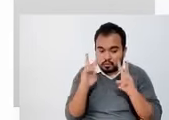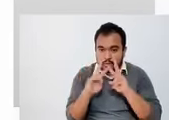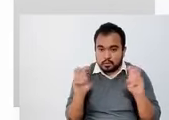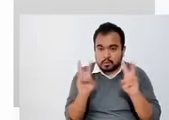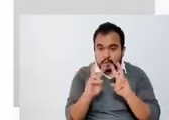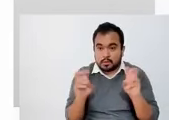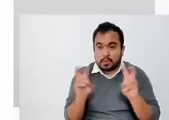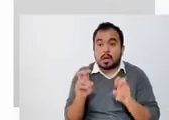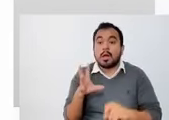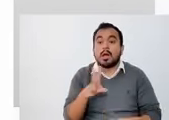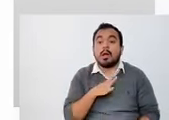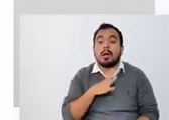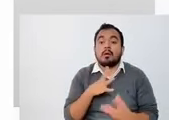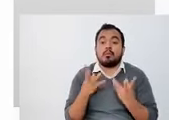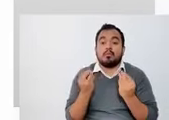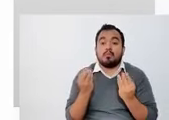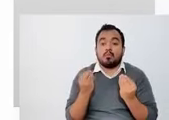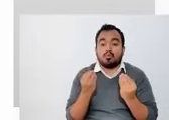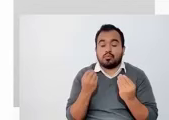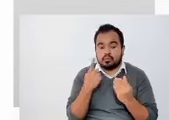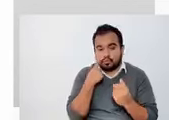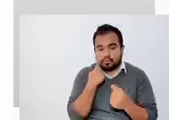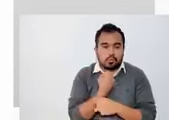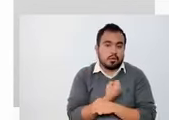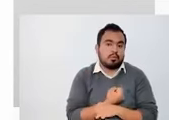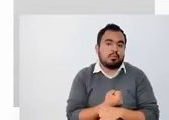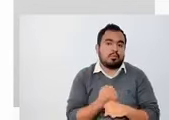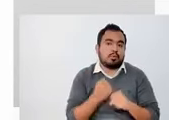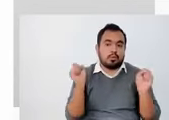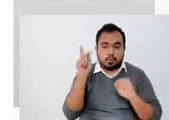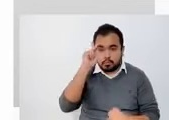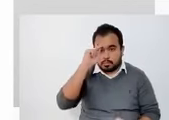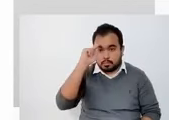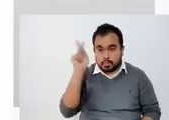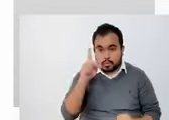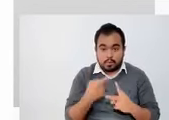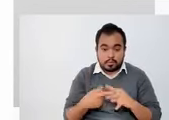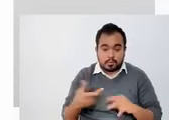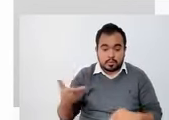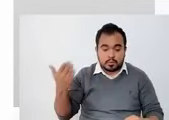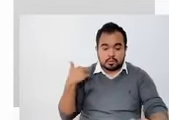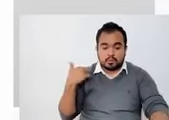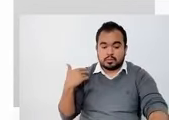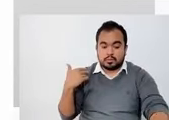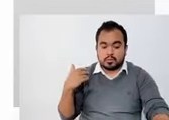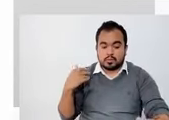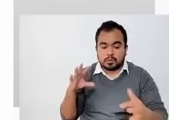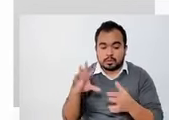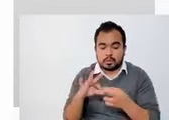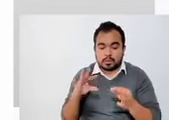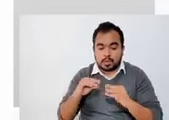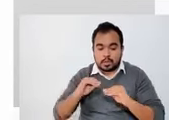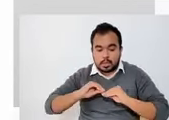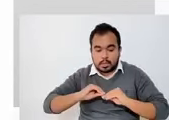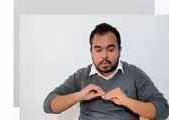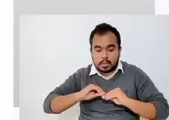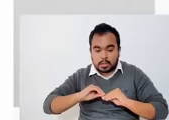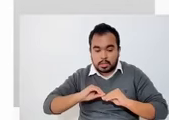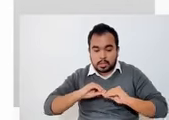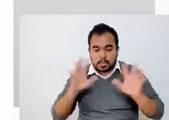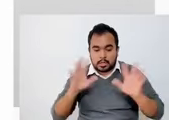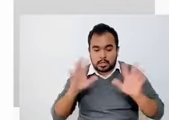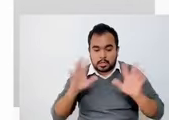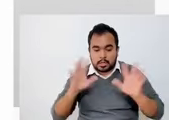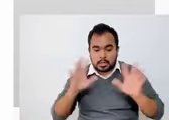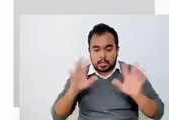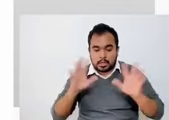todas las cosas, ¿no? Pues lo hacen más aburrido. Y entonces, al principio hay mucha ganancia porque clarifican mucho los conceptos, pero de repente empiezas a ver que